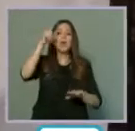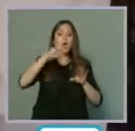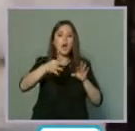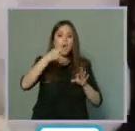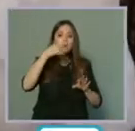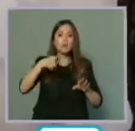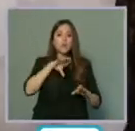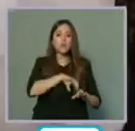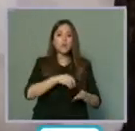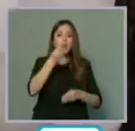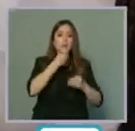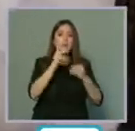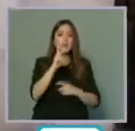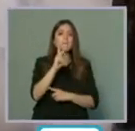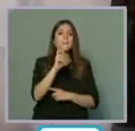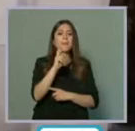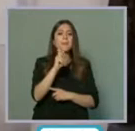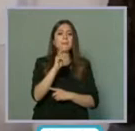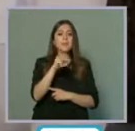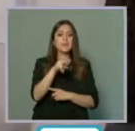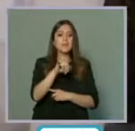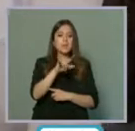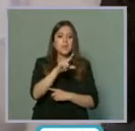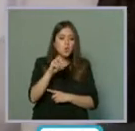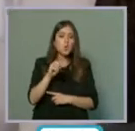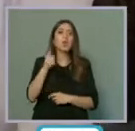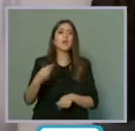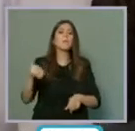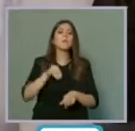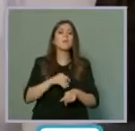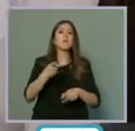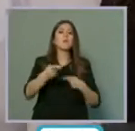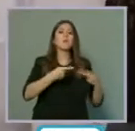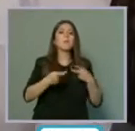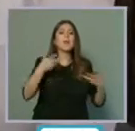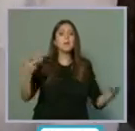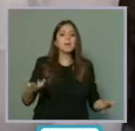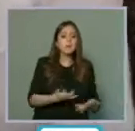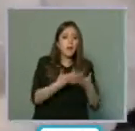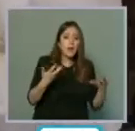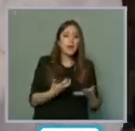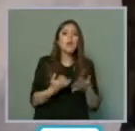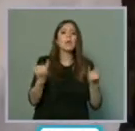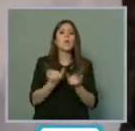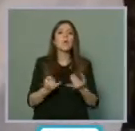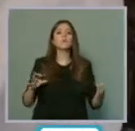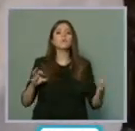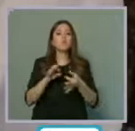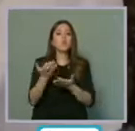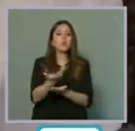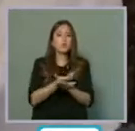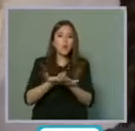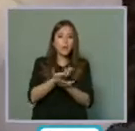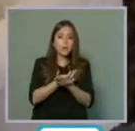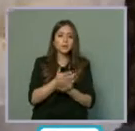el pepinillo? Sí, con este pepinillo preparamos ensaladas y sopas. ¿Y no se lo echan a un